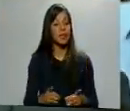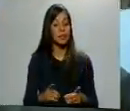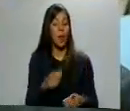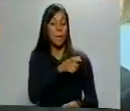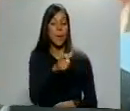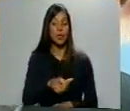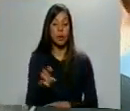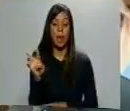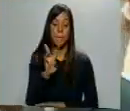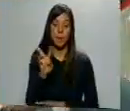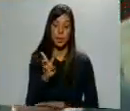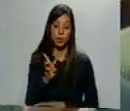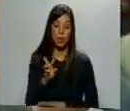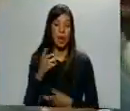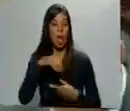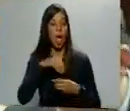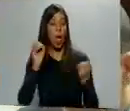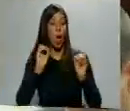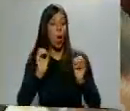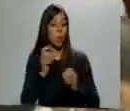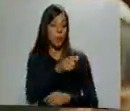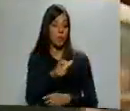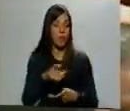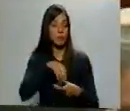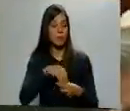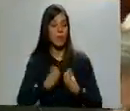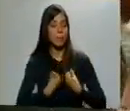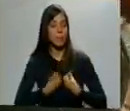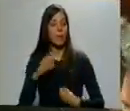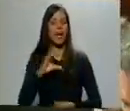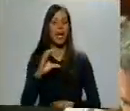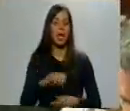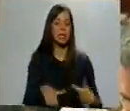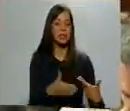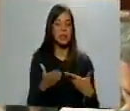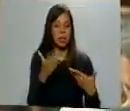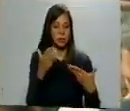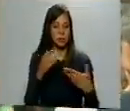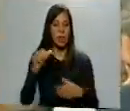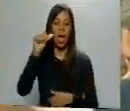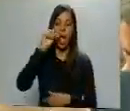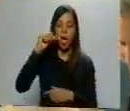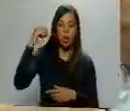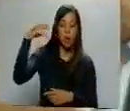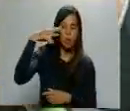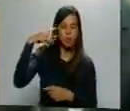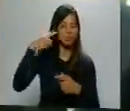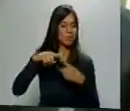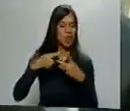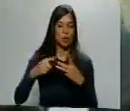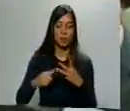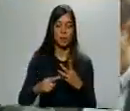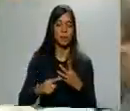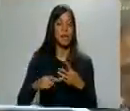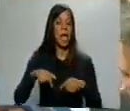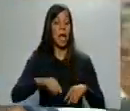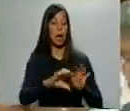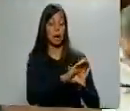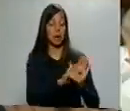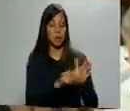los venezolanos y a los caraqueños específicos los servicios públicos. Sin embargo, esta misma